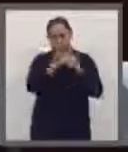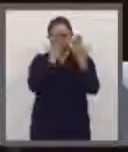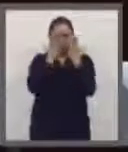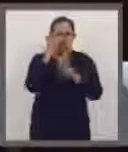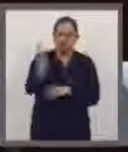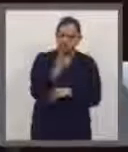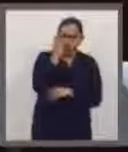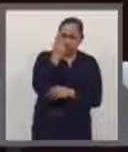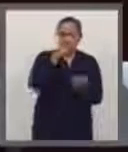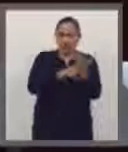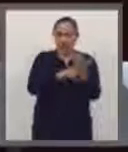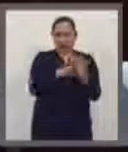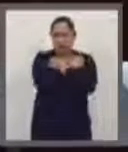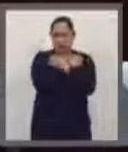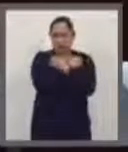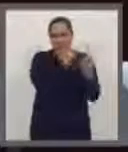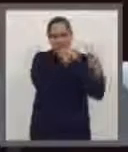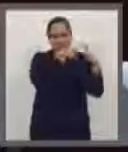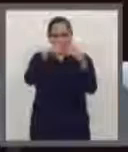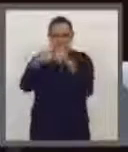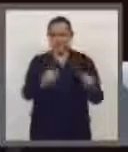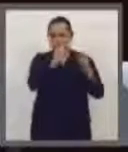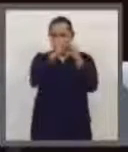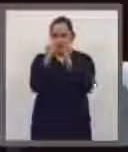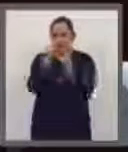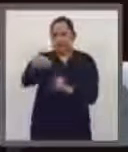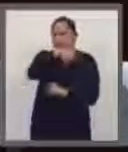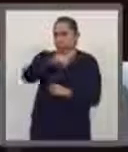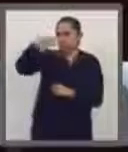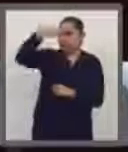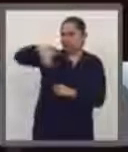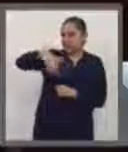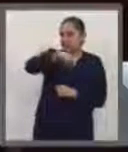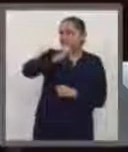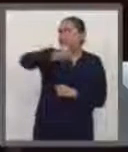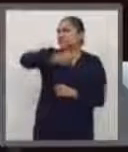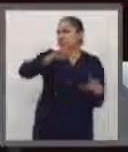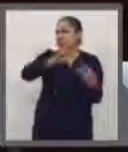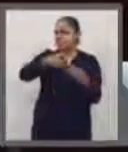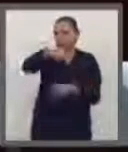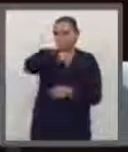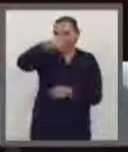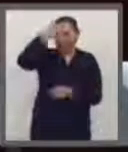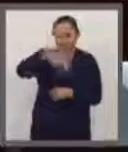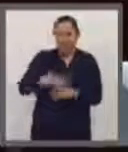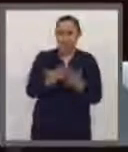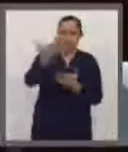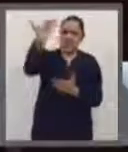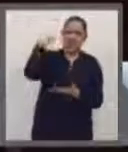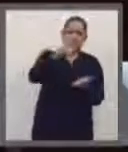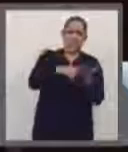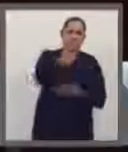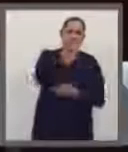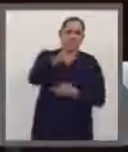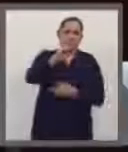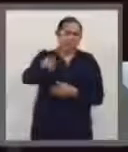instituciones educativas, sabemos lo que esto significa y lo sabemos desde los años 90. Sabemos que está sobre